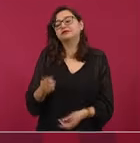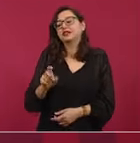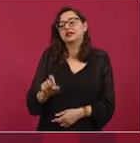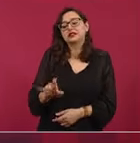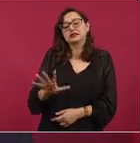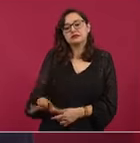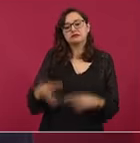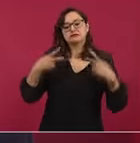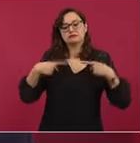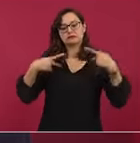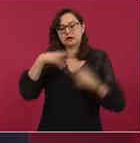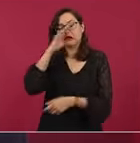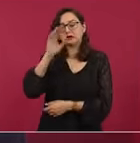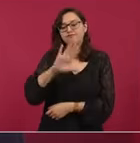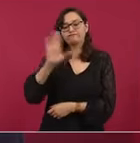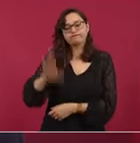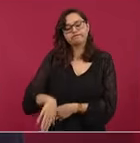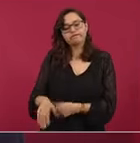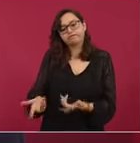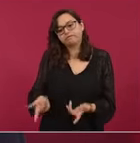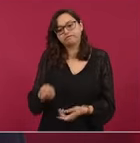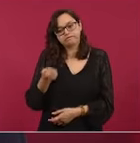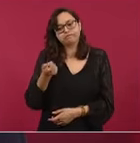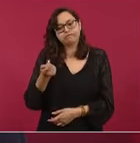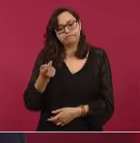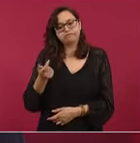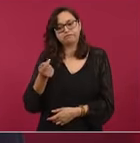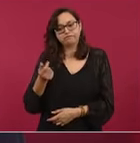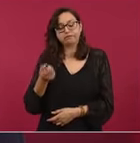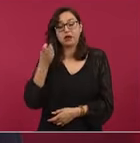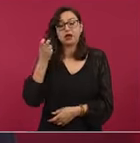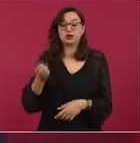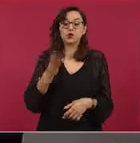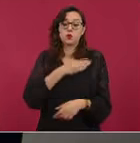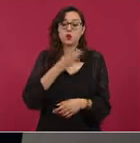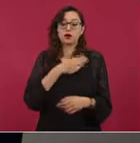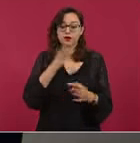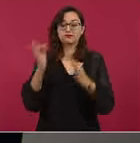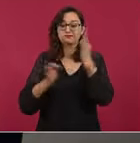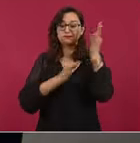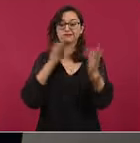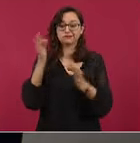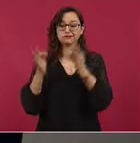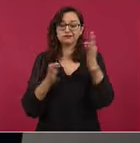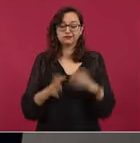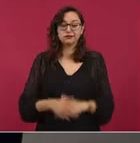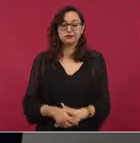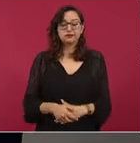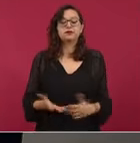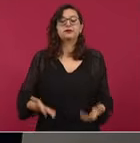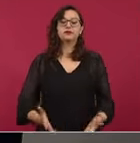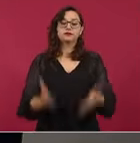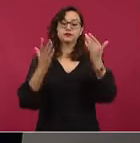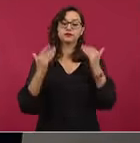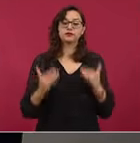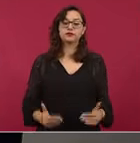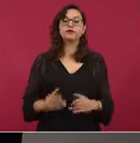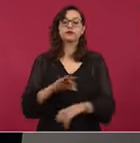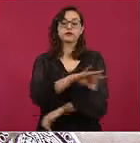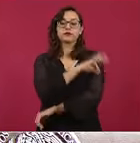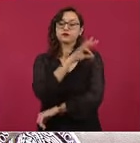pocas personas que en este momento pudieran perder la vida por COVID. Vamos a ver, en vacunación seguimos